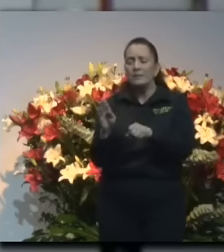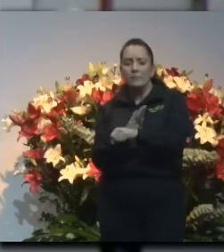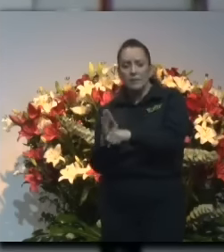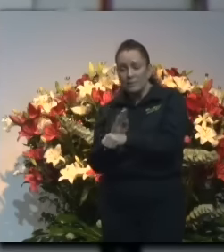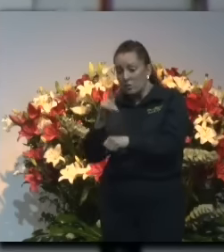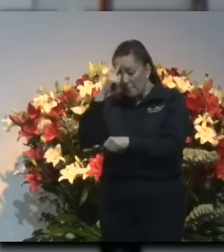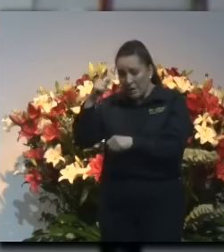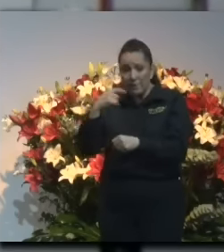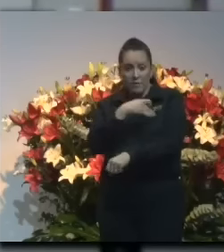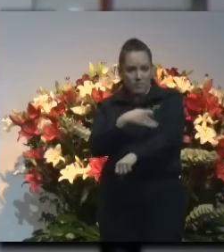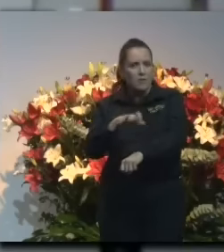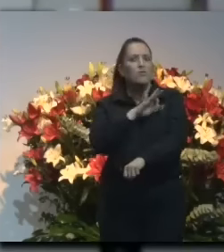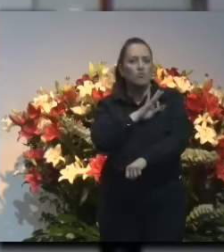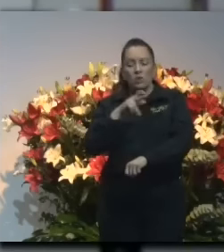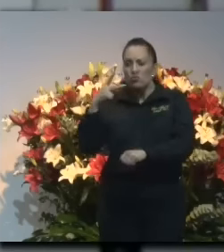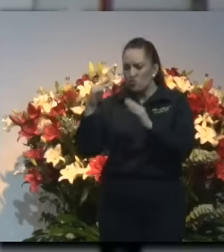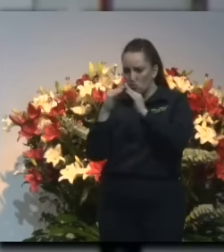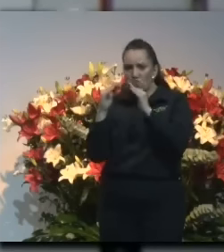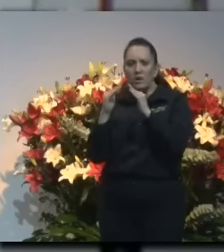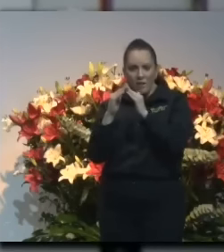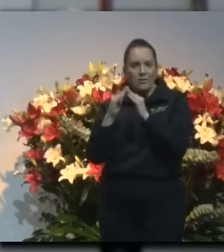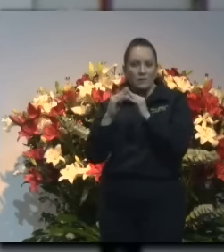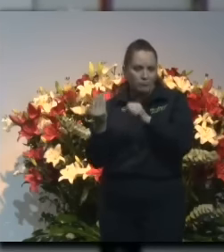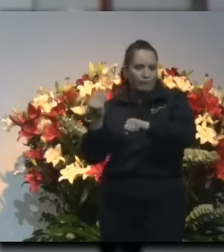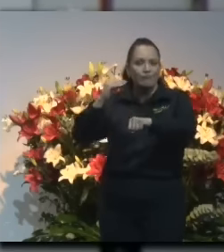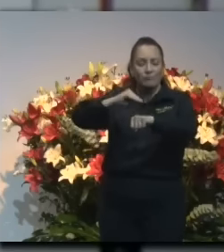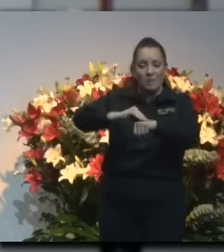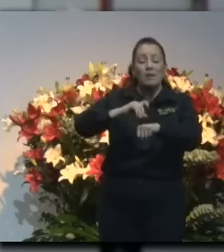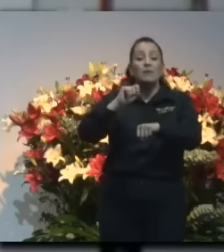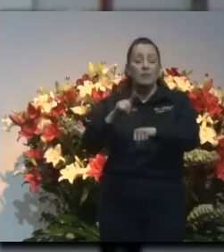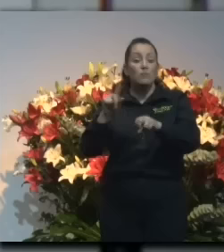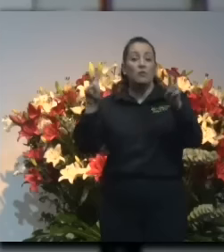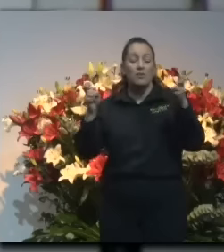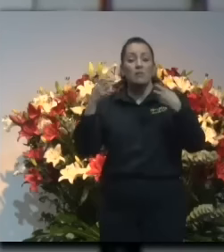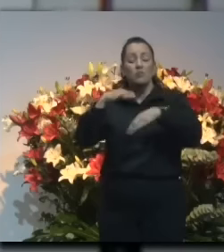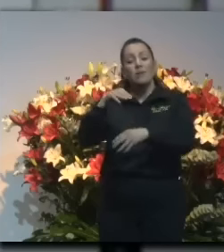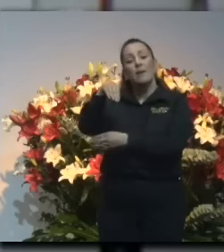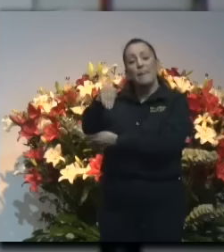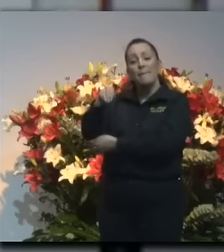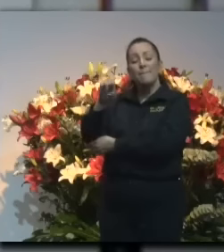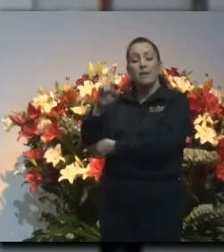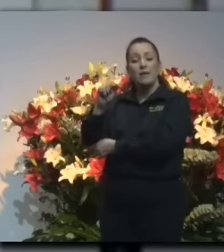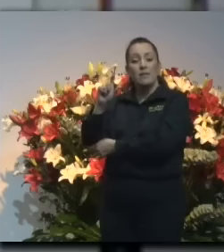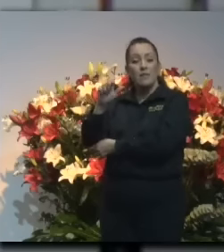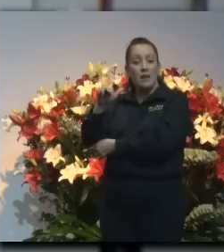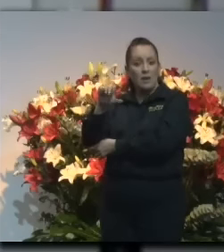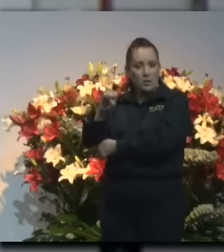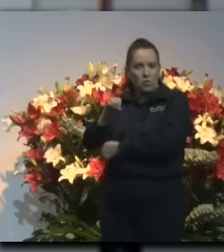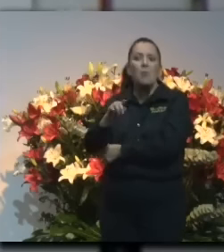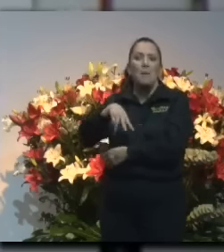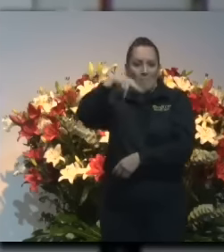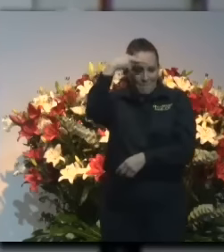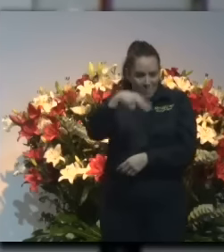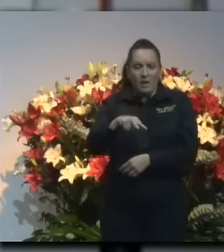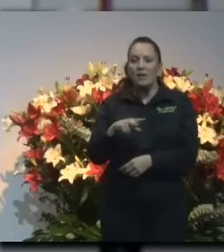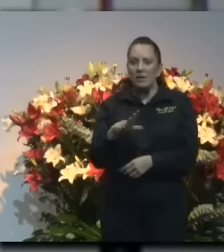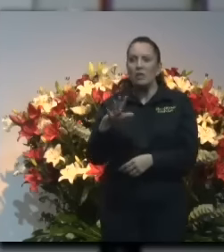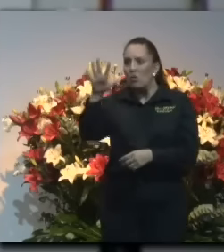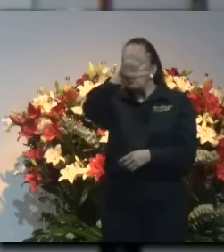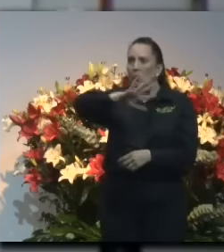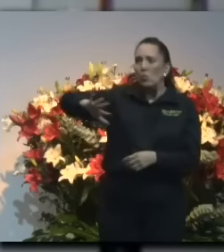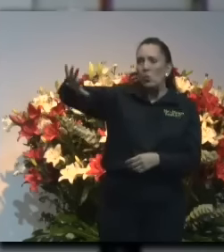celdas solares. Entrarle al tema del metano. México es uno de los países que más metano genera a la